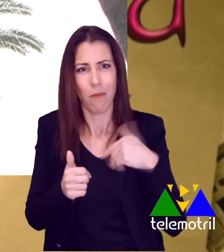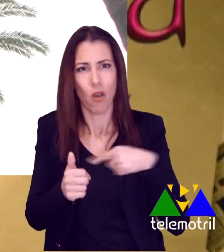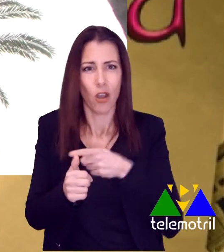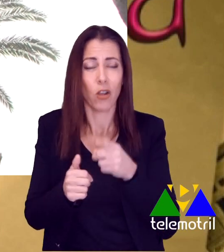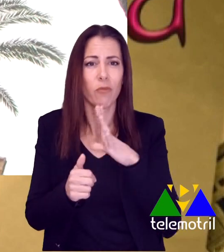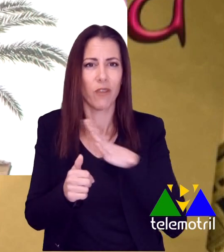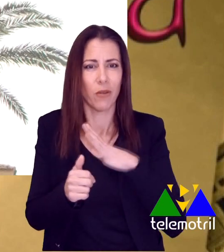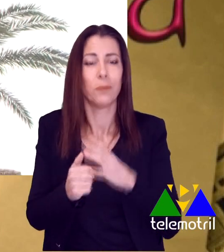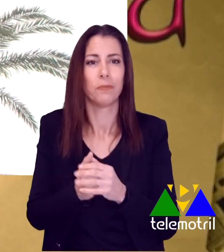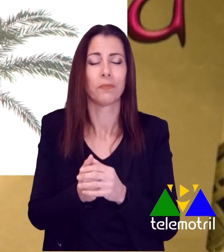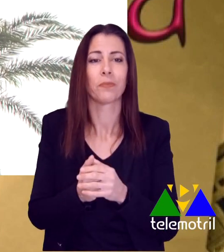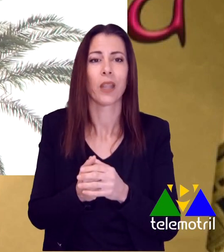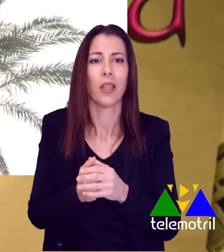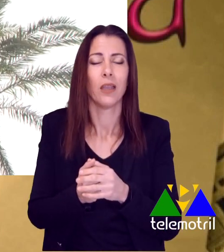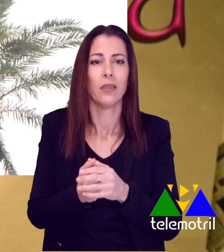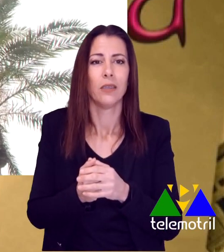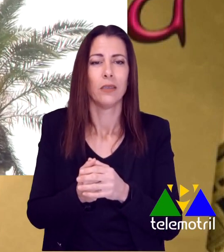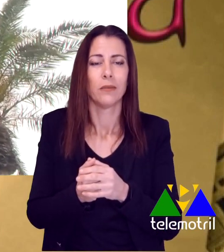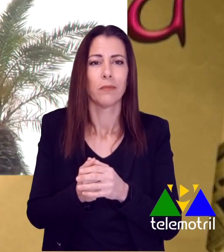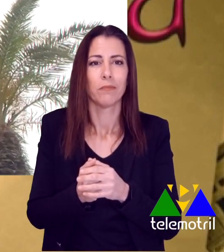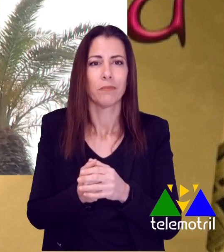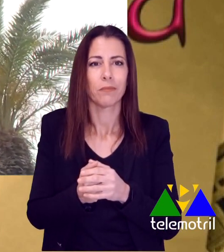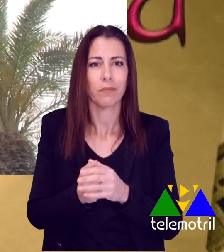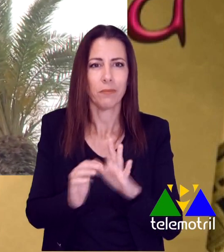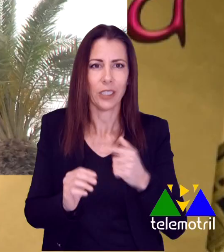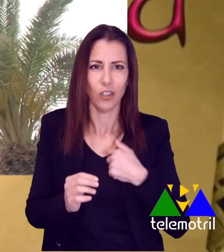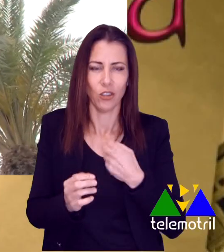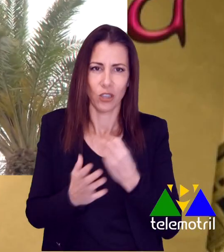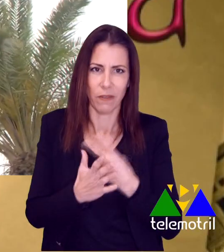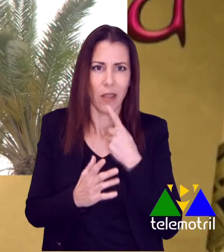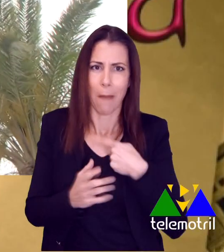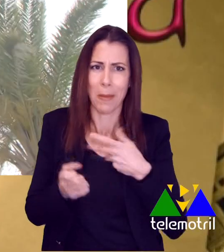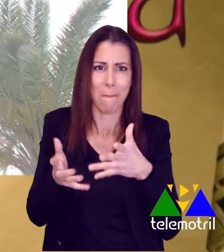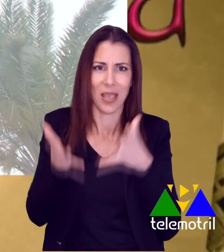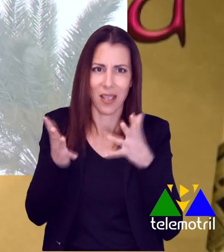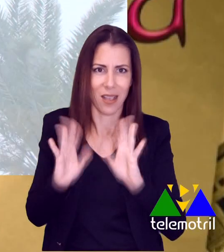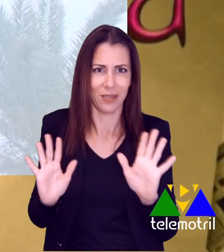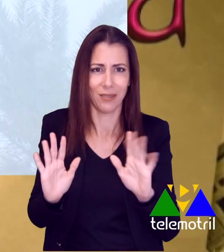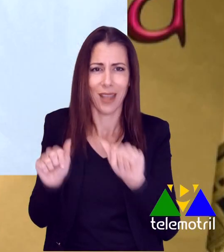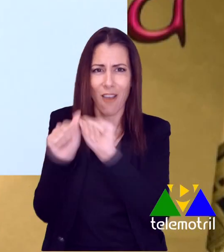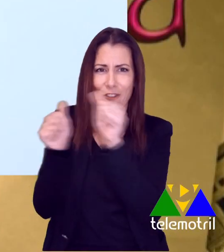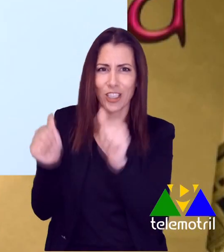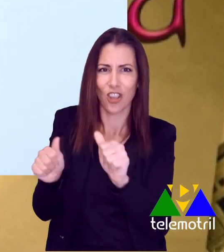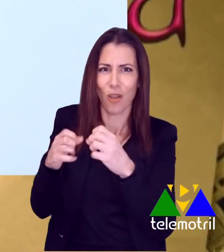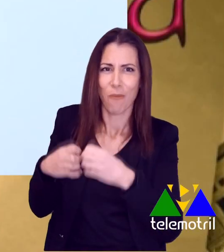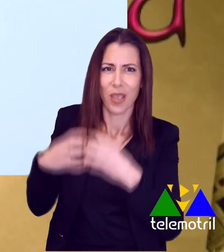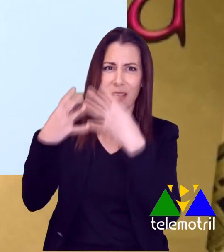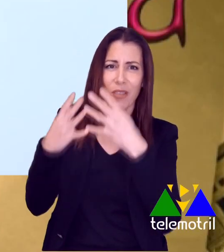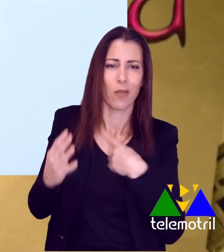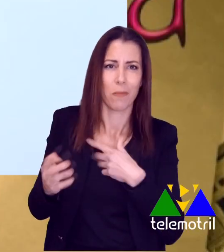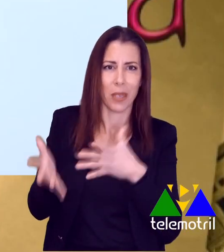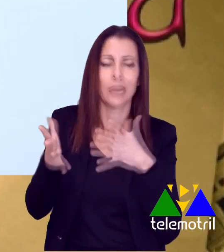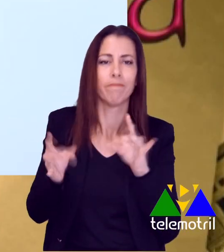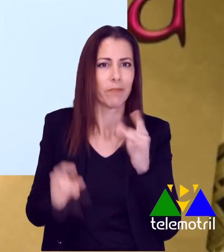Síganos ustedes, por favor, puesto que yo vuelvo a insistir, que a mí me encanta, ¿no? Como fisonomía. Es muy bonito. Sobre todo